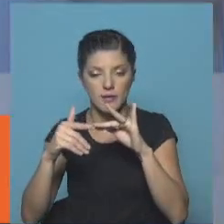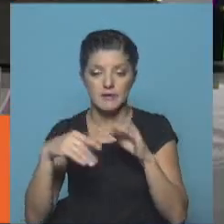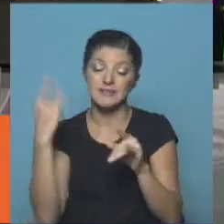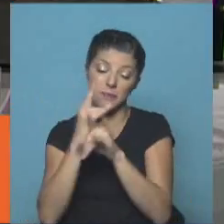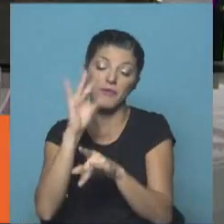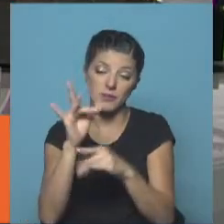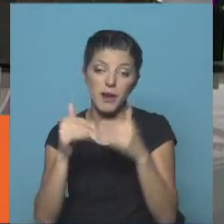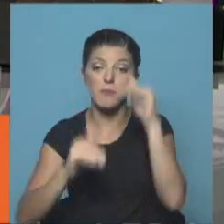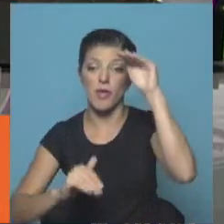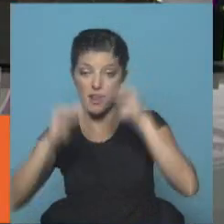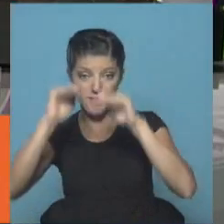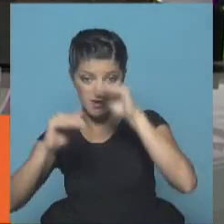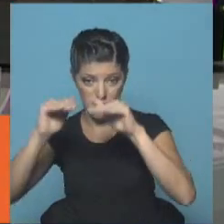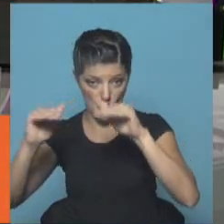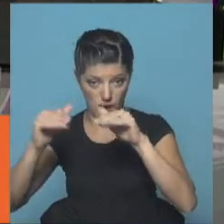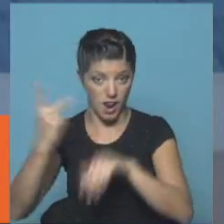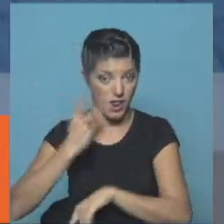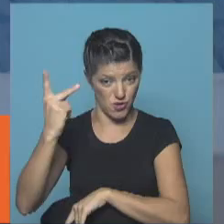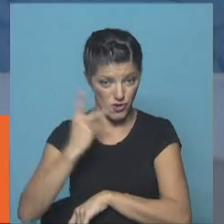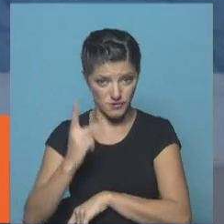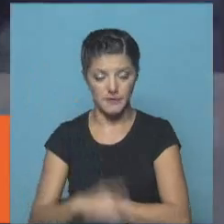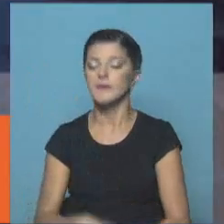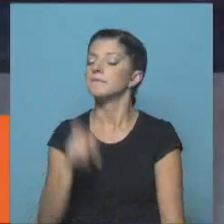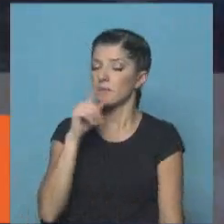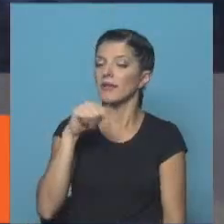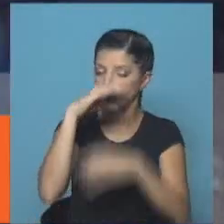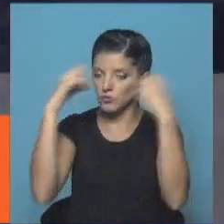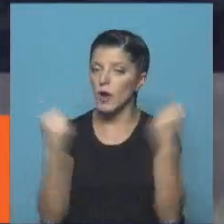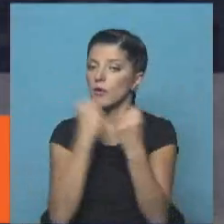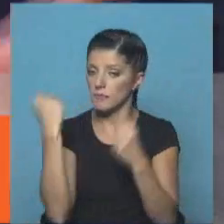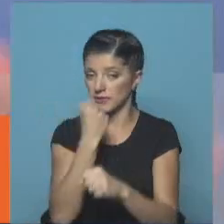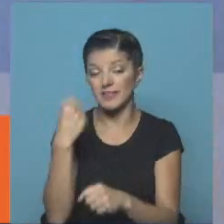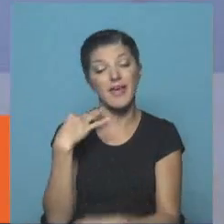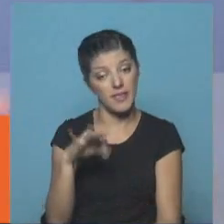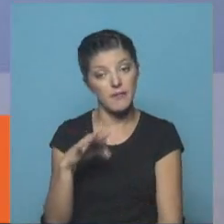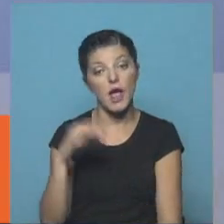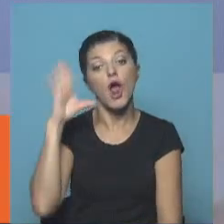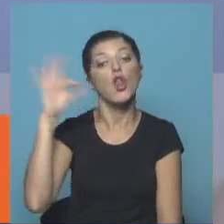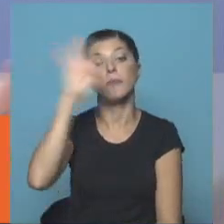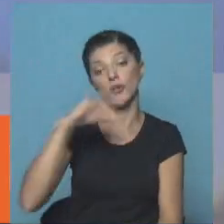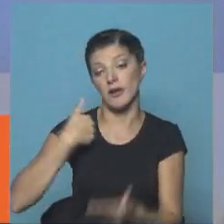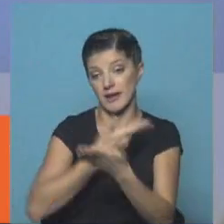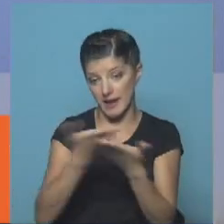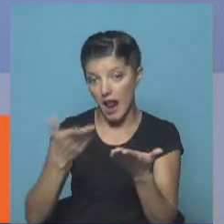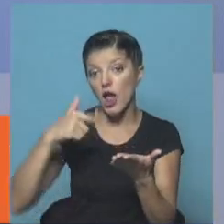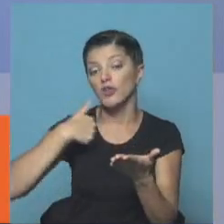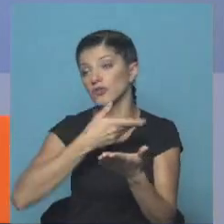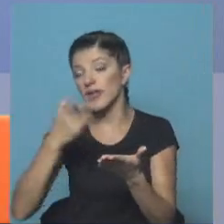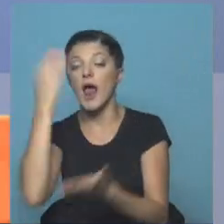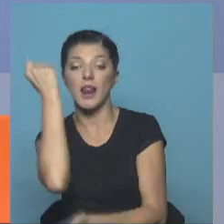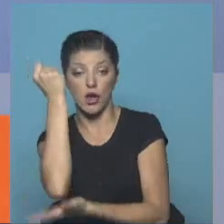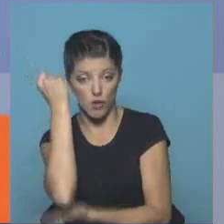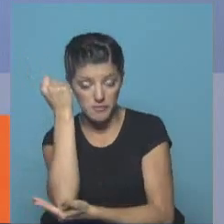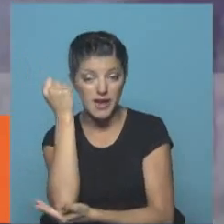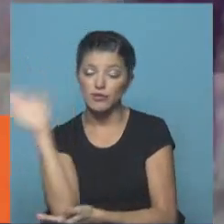la complementación. Yo creo que un primer tema es que es un acuerdo importante, tiene que ser discutido por la opinión general, social, los sectores económicos, es